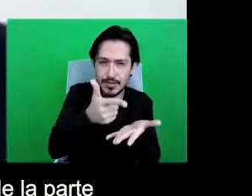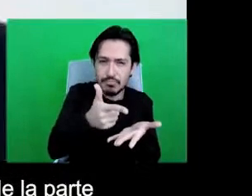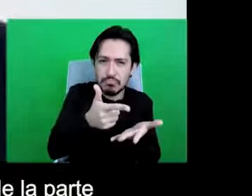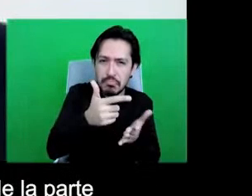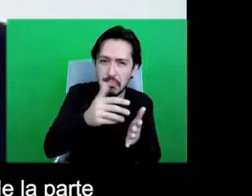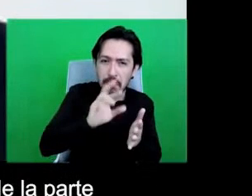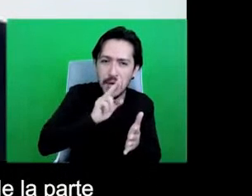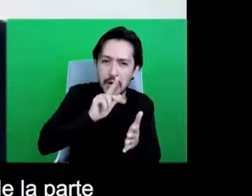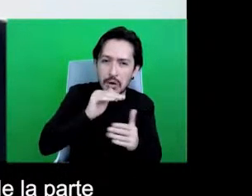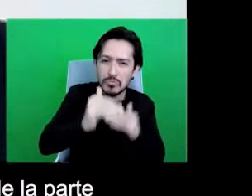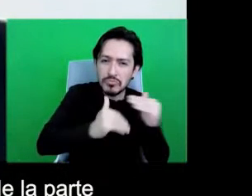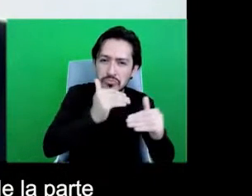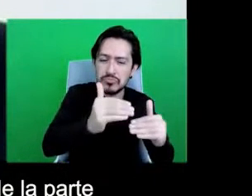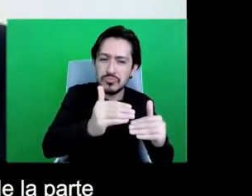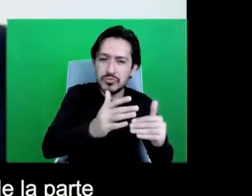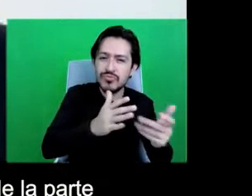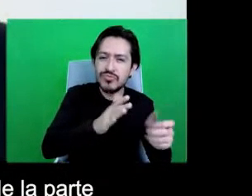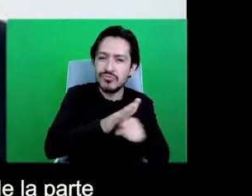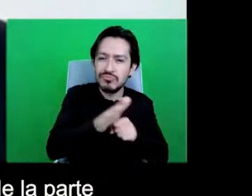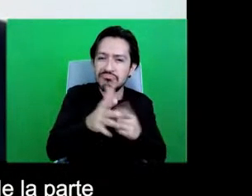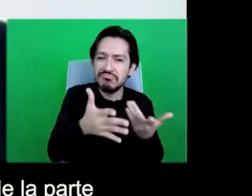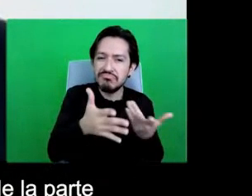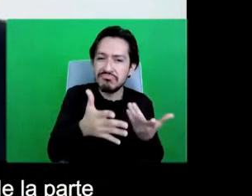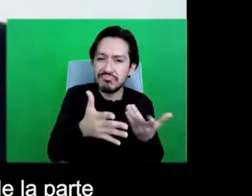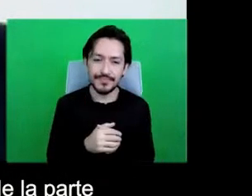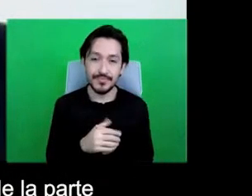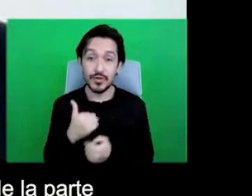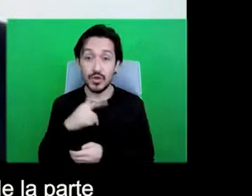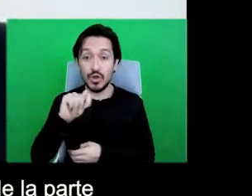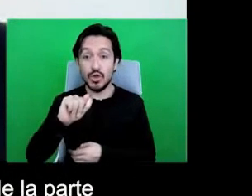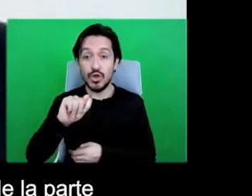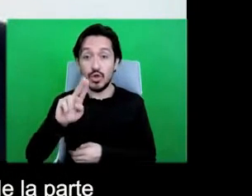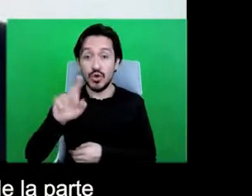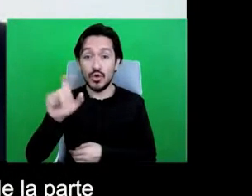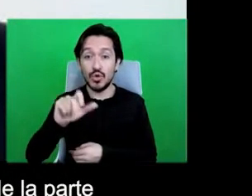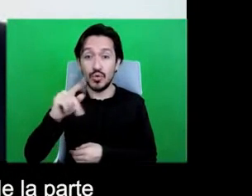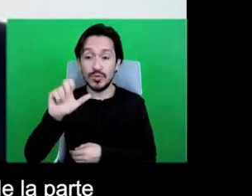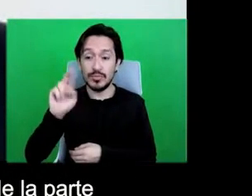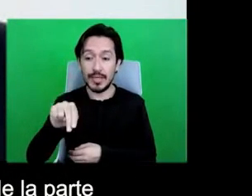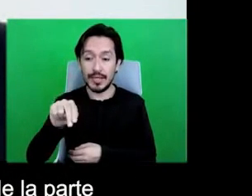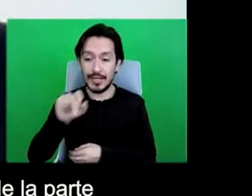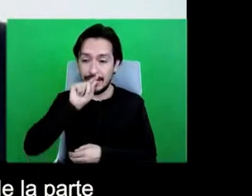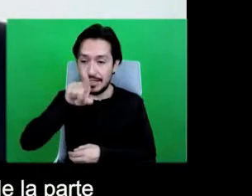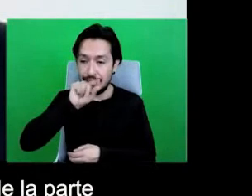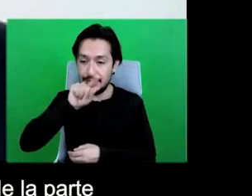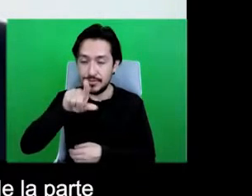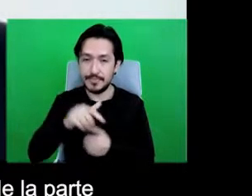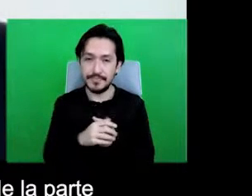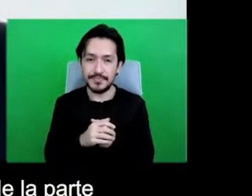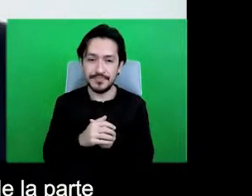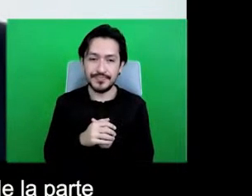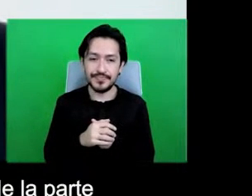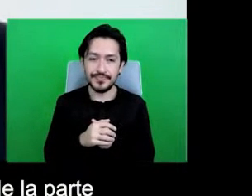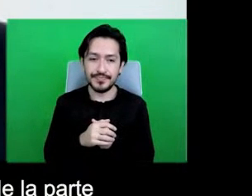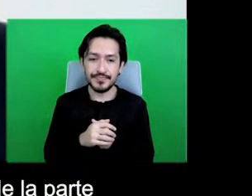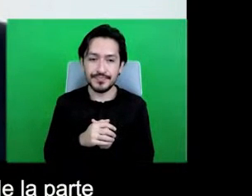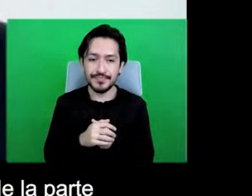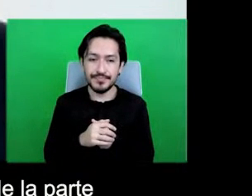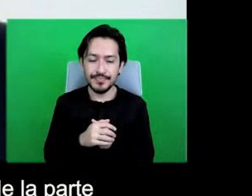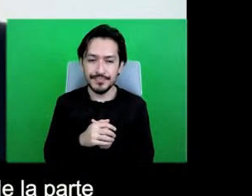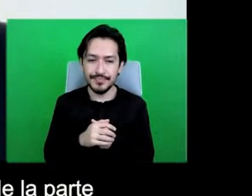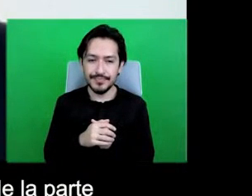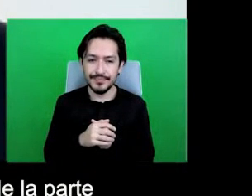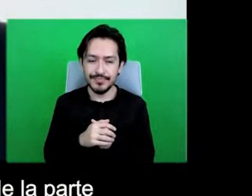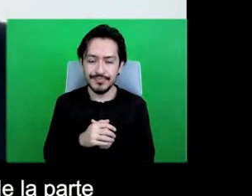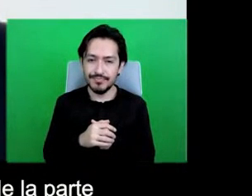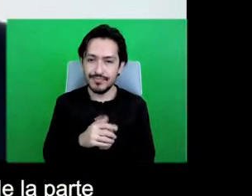Así es, pues somos de Tuxpan, Jalisco, y pues sí, desde la parte de la actividad en un